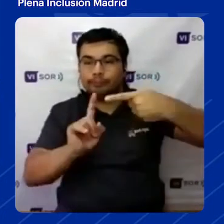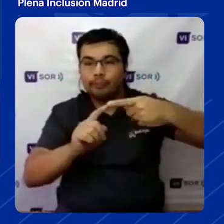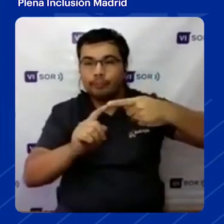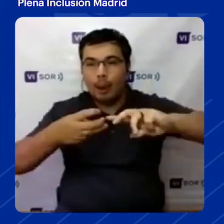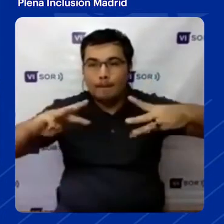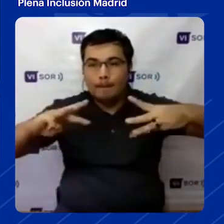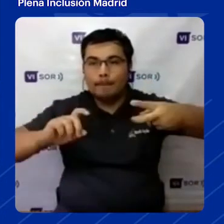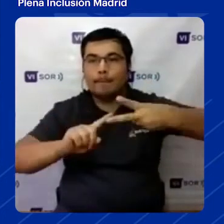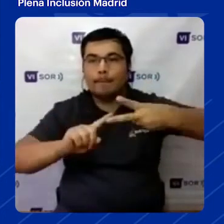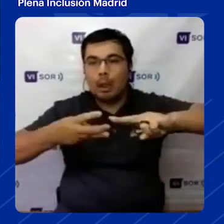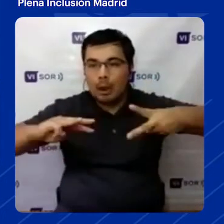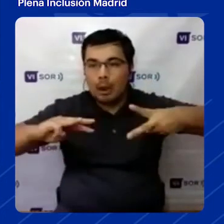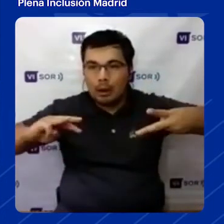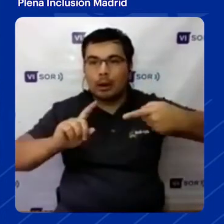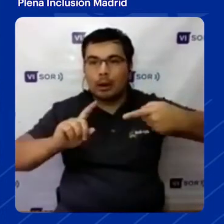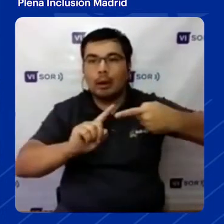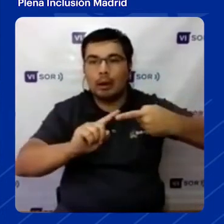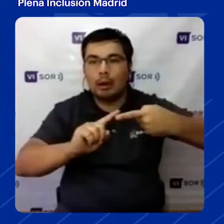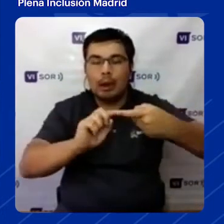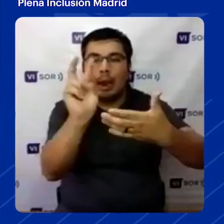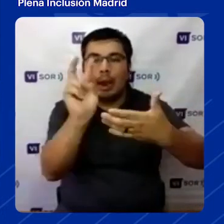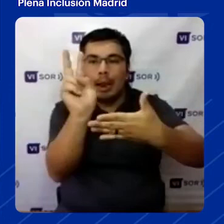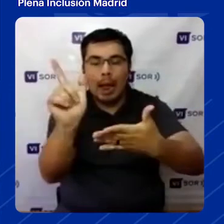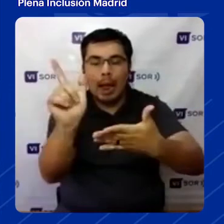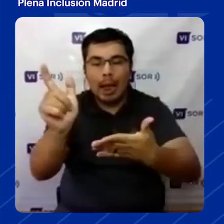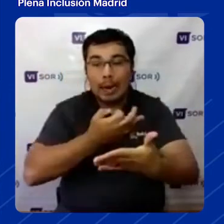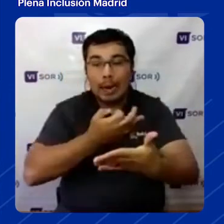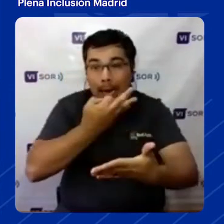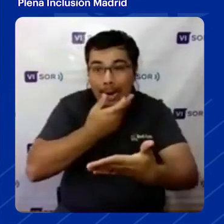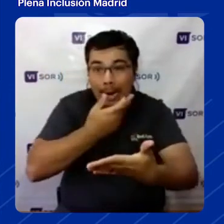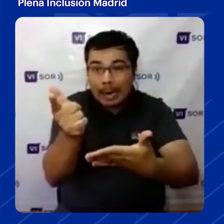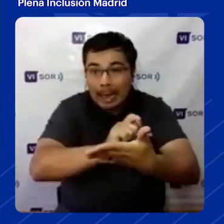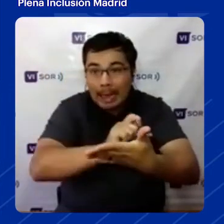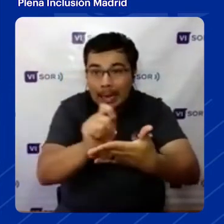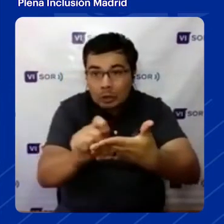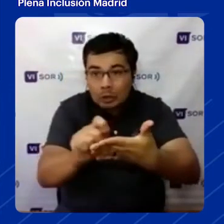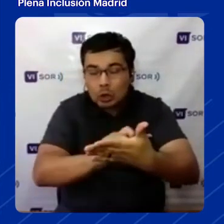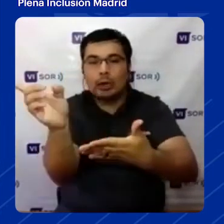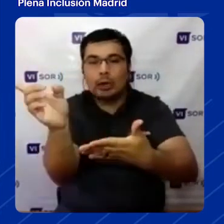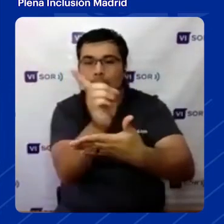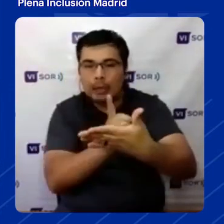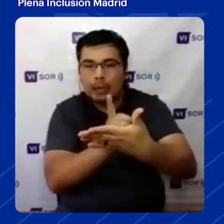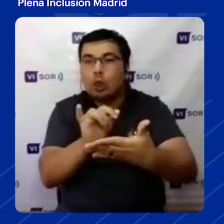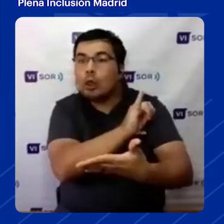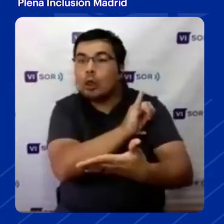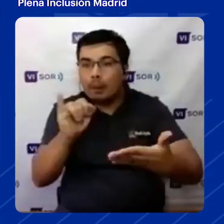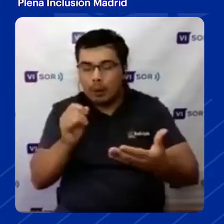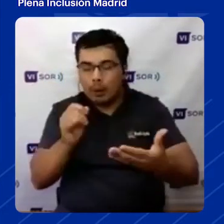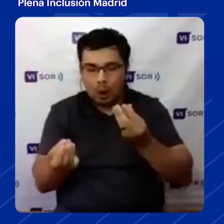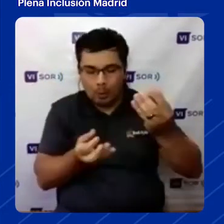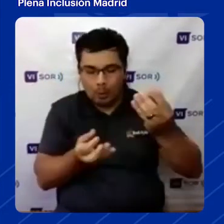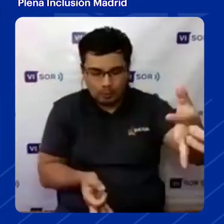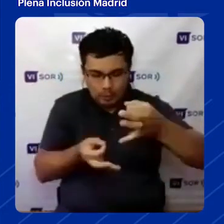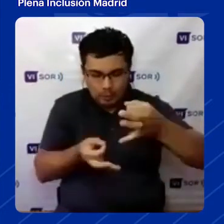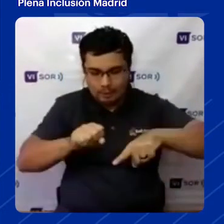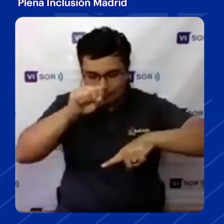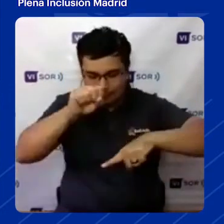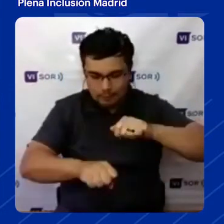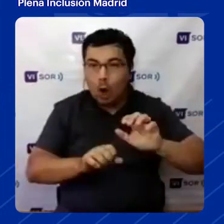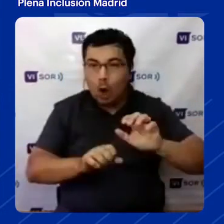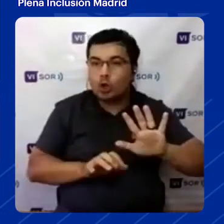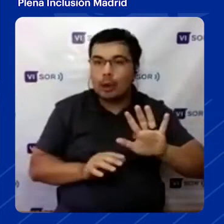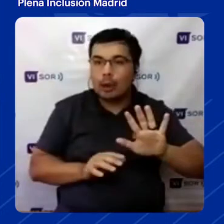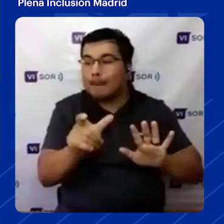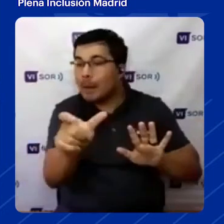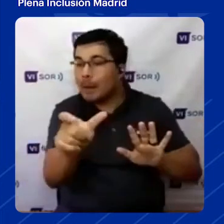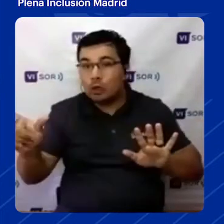el diseño. Y segundo, la validación. ¿Qué es la validación? Es contar con las personas que tienen dificultades de comprensión